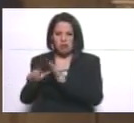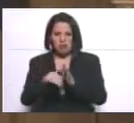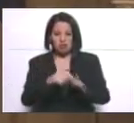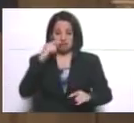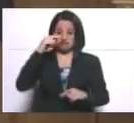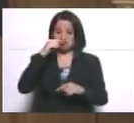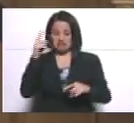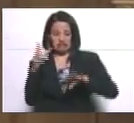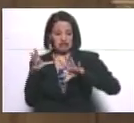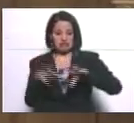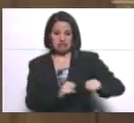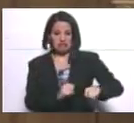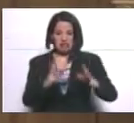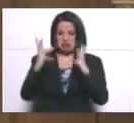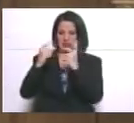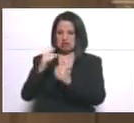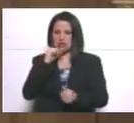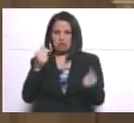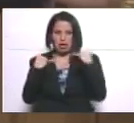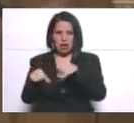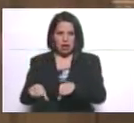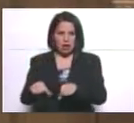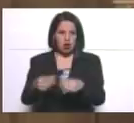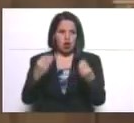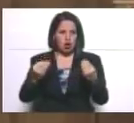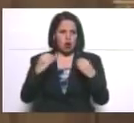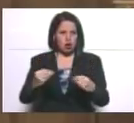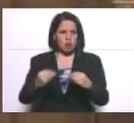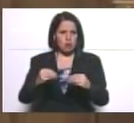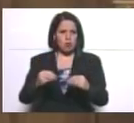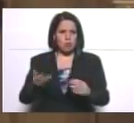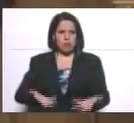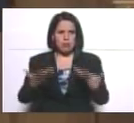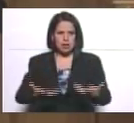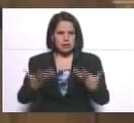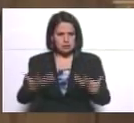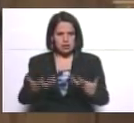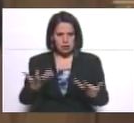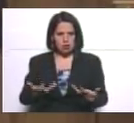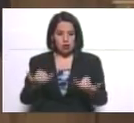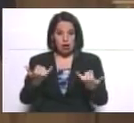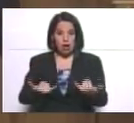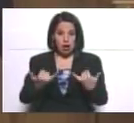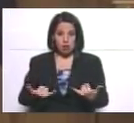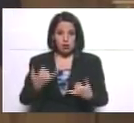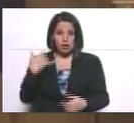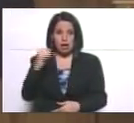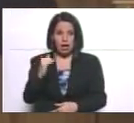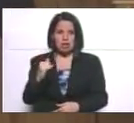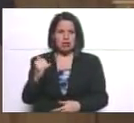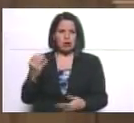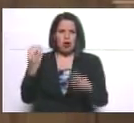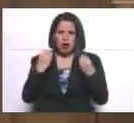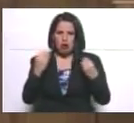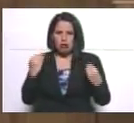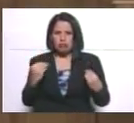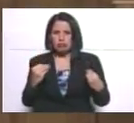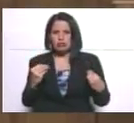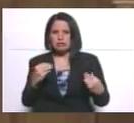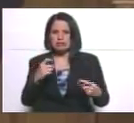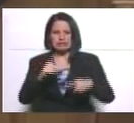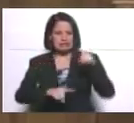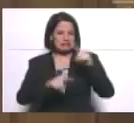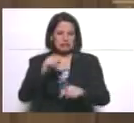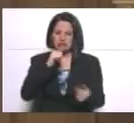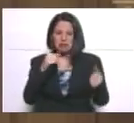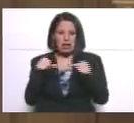ineficiencia administrativa, cargas pesadas del pasado que todavía tenemos encima como rémoras, como fardos